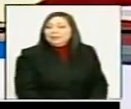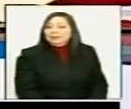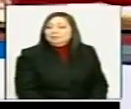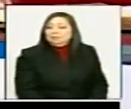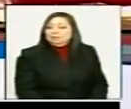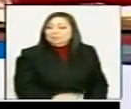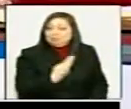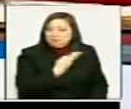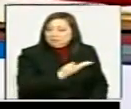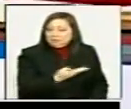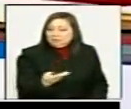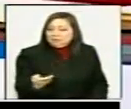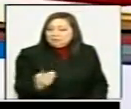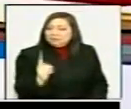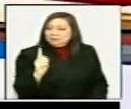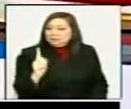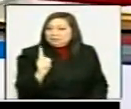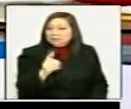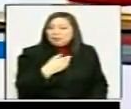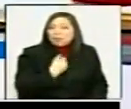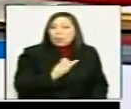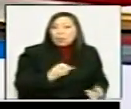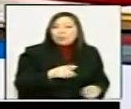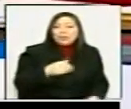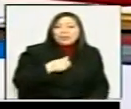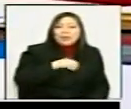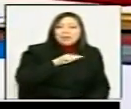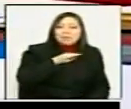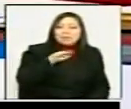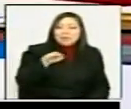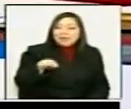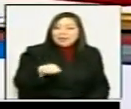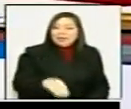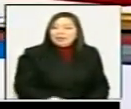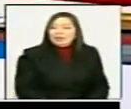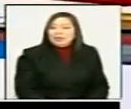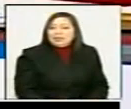ustedes pueden ver en cada uno de los viajes